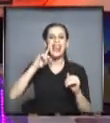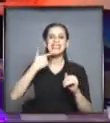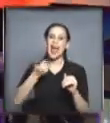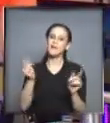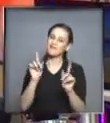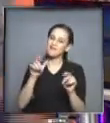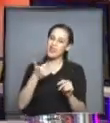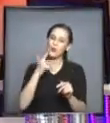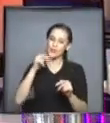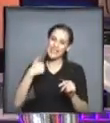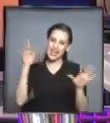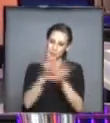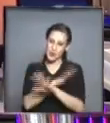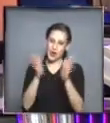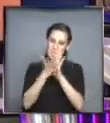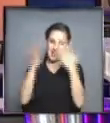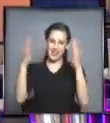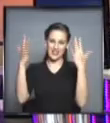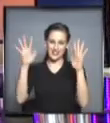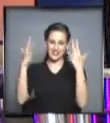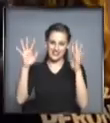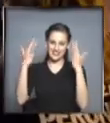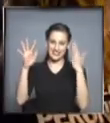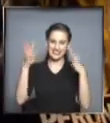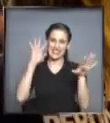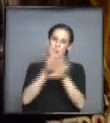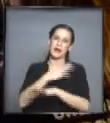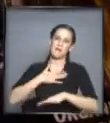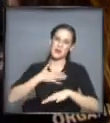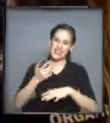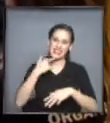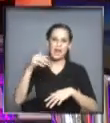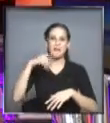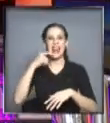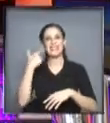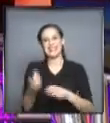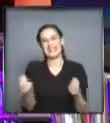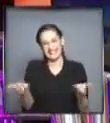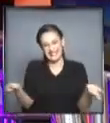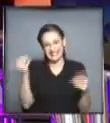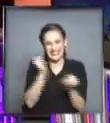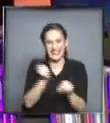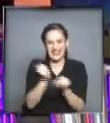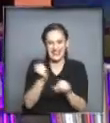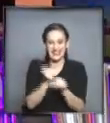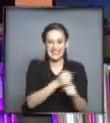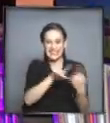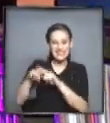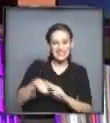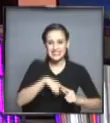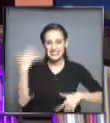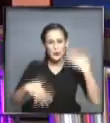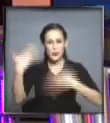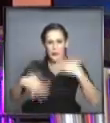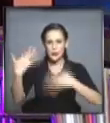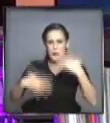que está laburando como loca. Fuerte el aplauso a ella. Ahí va, muy bien. Está laburando como loca, tratando de interpretar